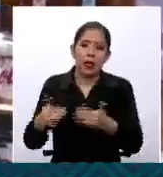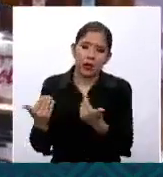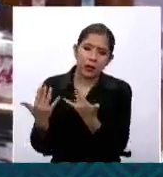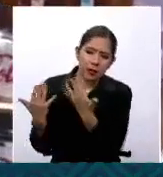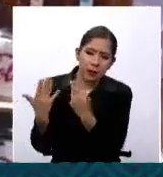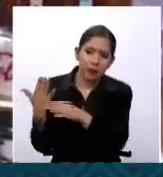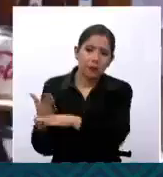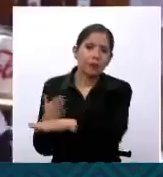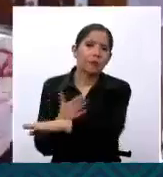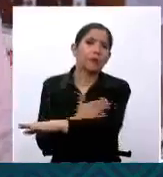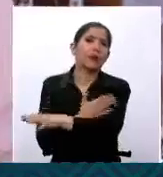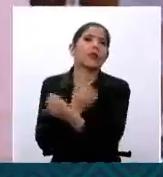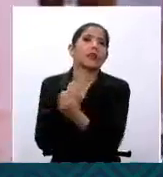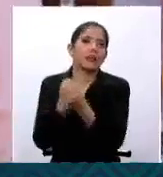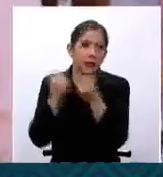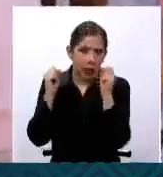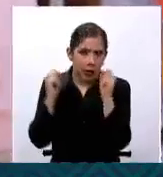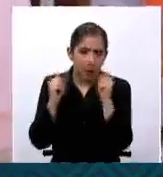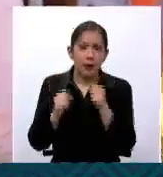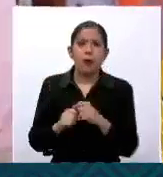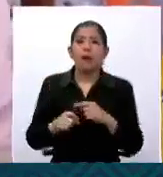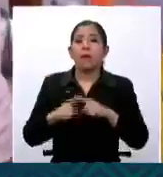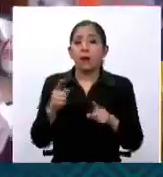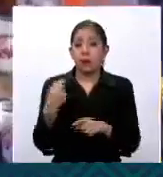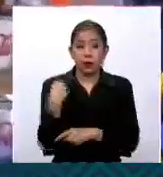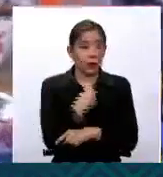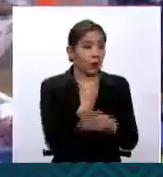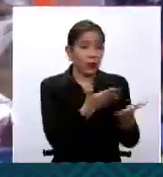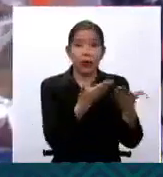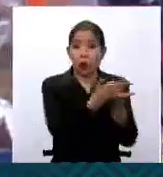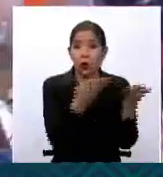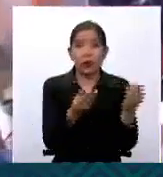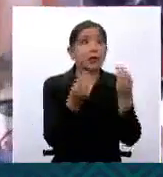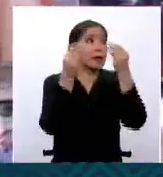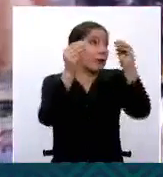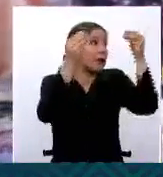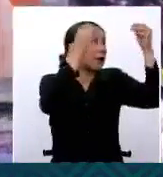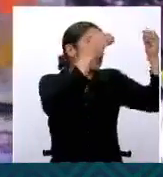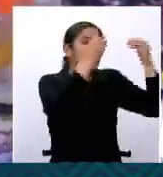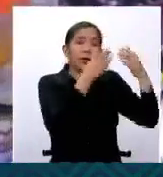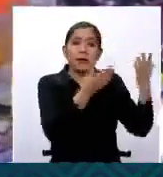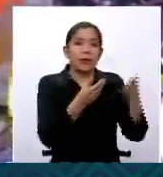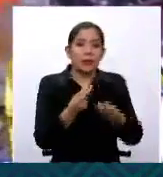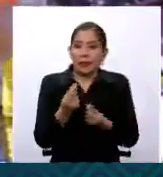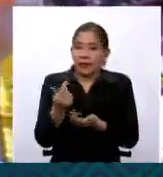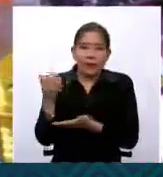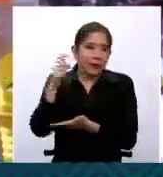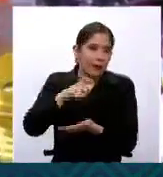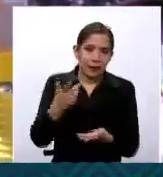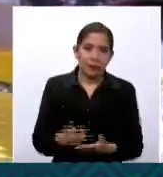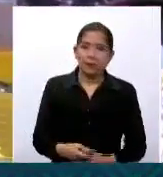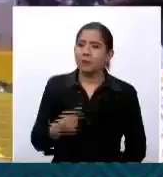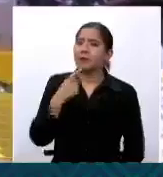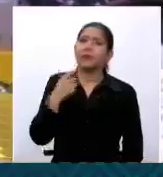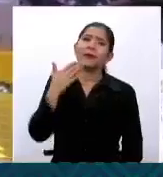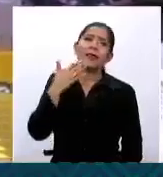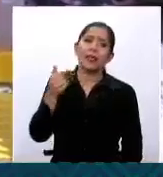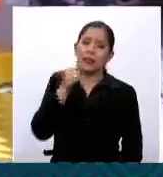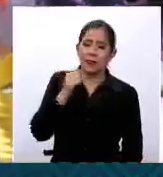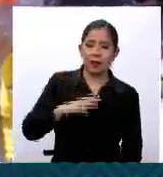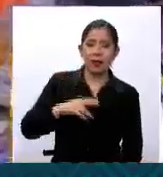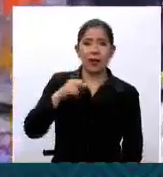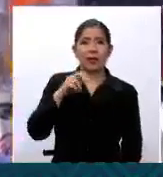que desprenderse de algunas muchas cosas, como es la heladera, el horno. Y quiero agradecer a la señora Nelly de la Lotería Nacional que nos